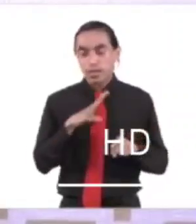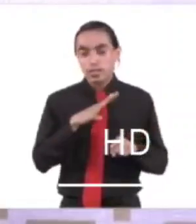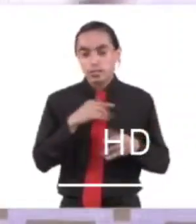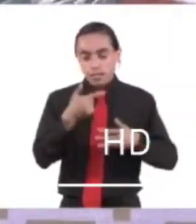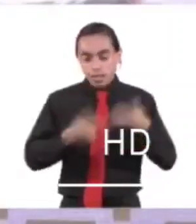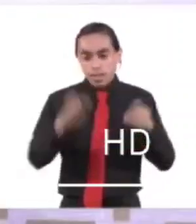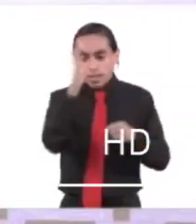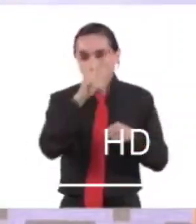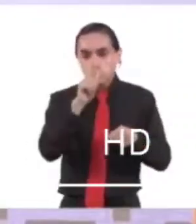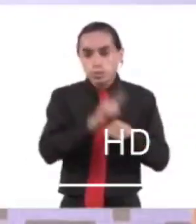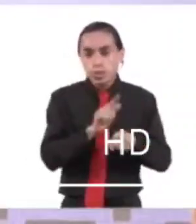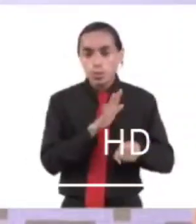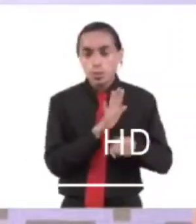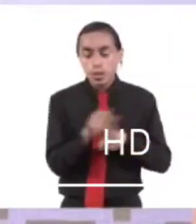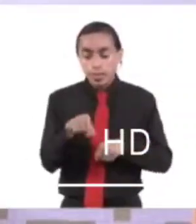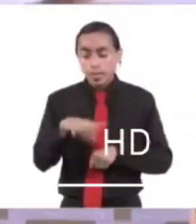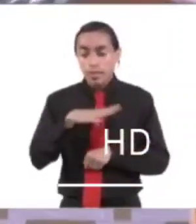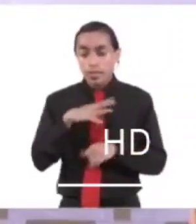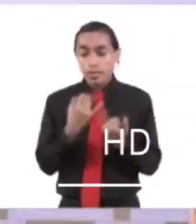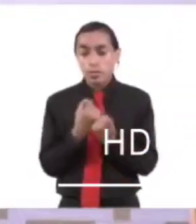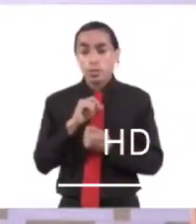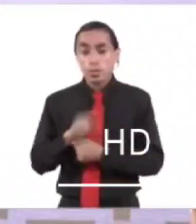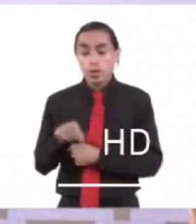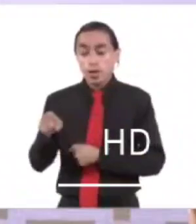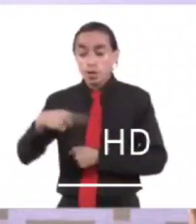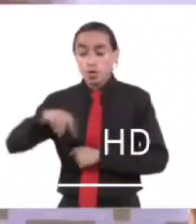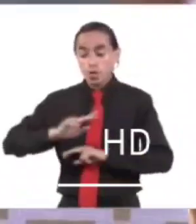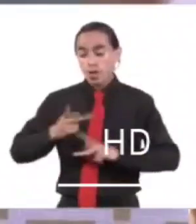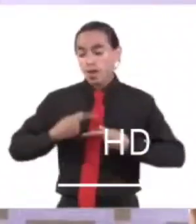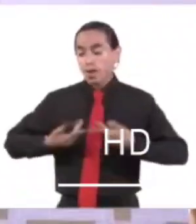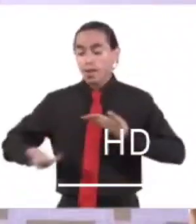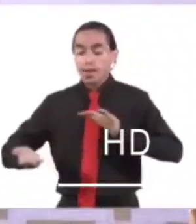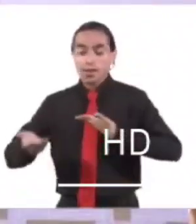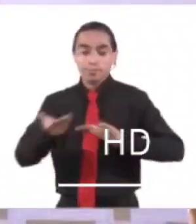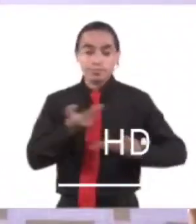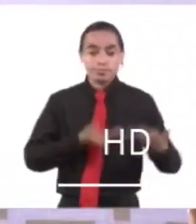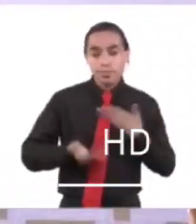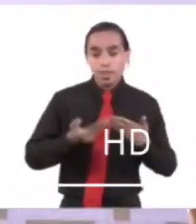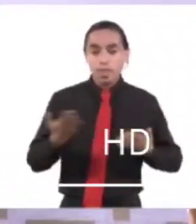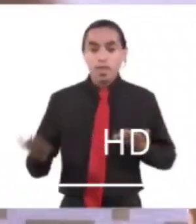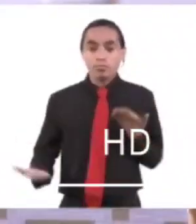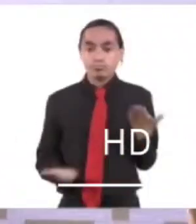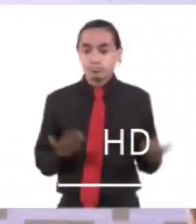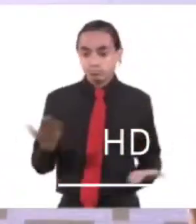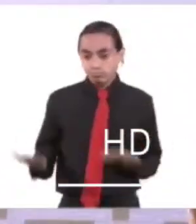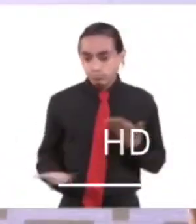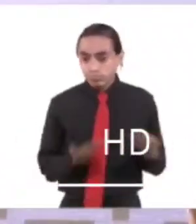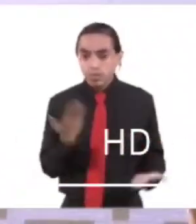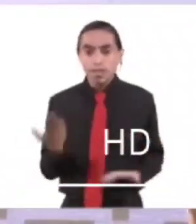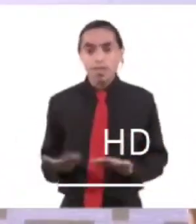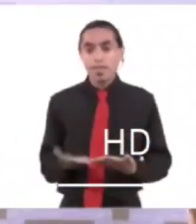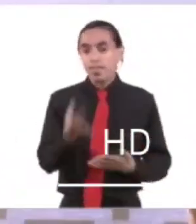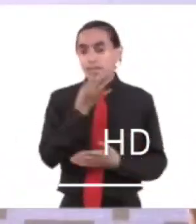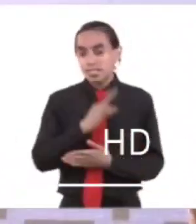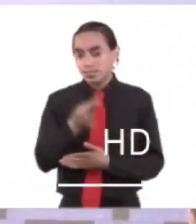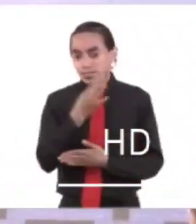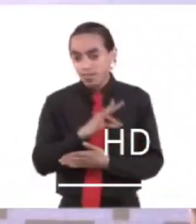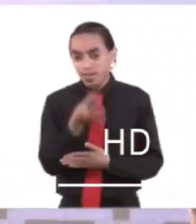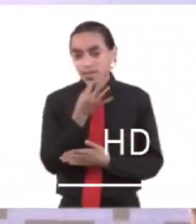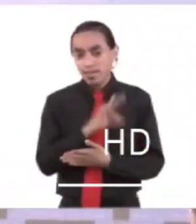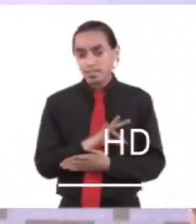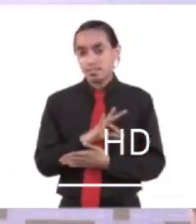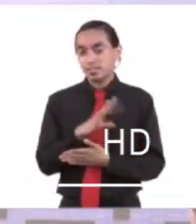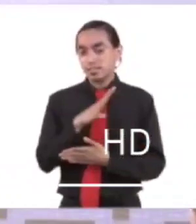la cultura es lo que hacemos aquí, la convivencia cotidiana, el bailar juntos, las fiestas populares, las